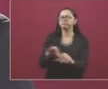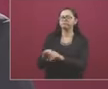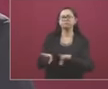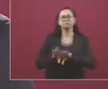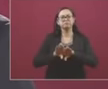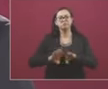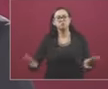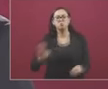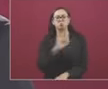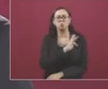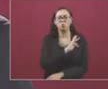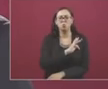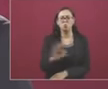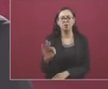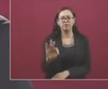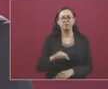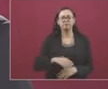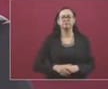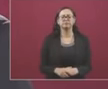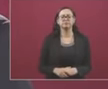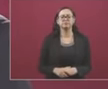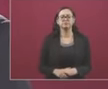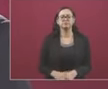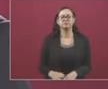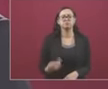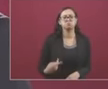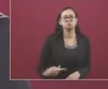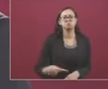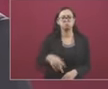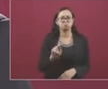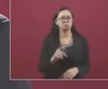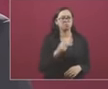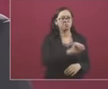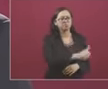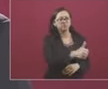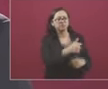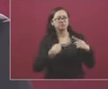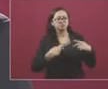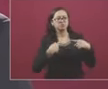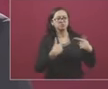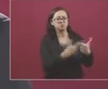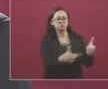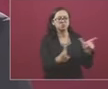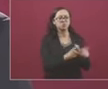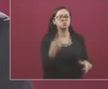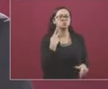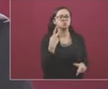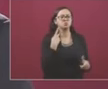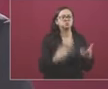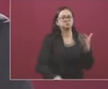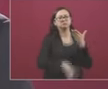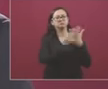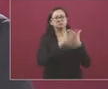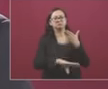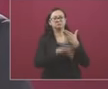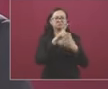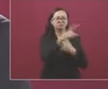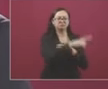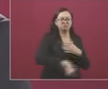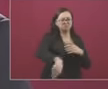embargo mis adversarios políticos los conservadores